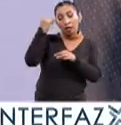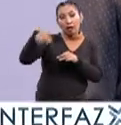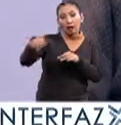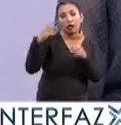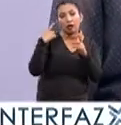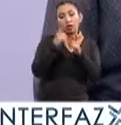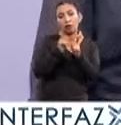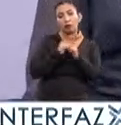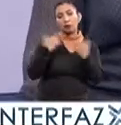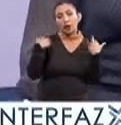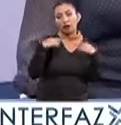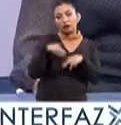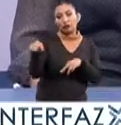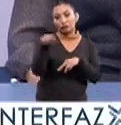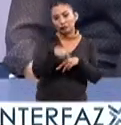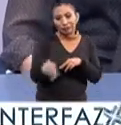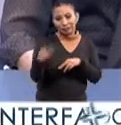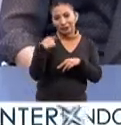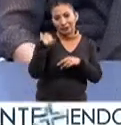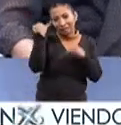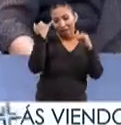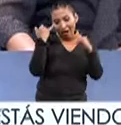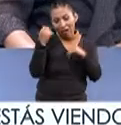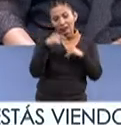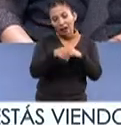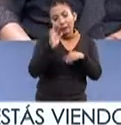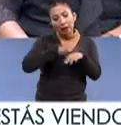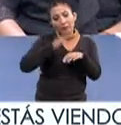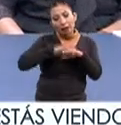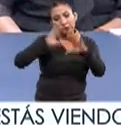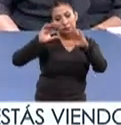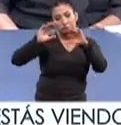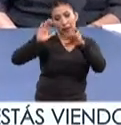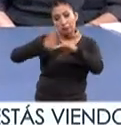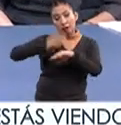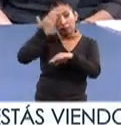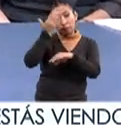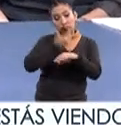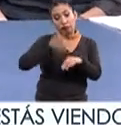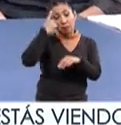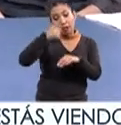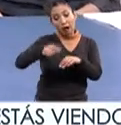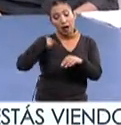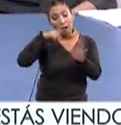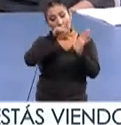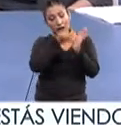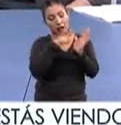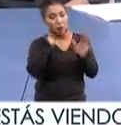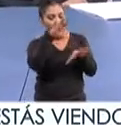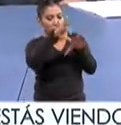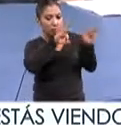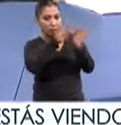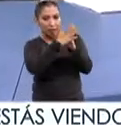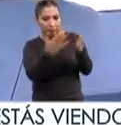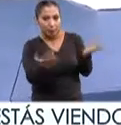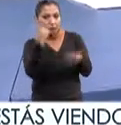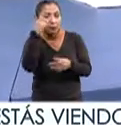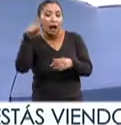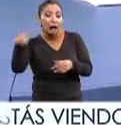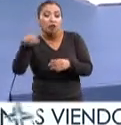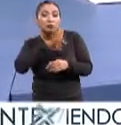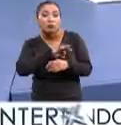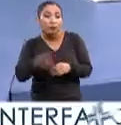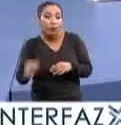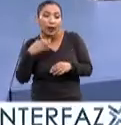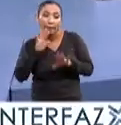de los colectivos escolares y ahí necesitamos que cada vez se formen mayores capacidades para la selección de estos materiales y para que puedan